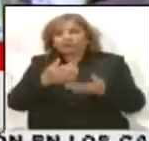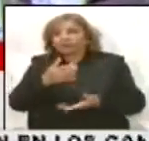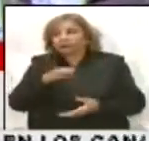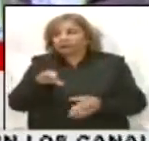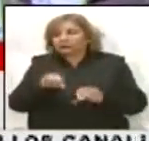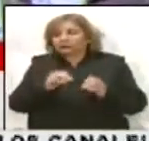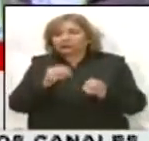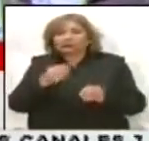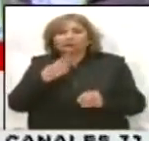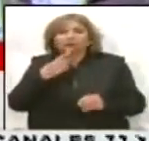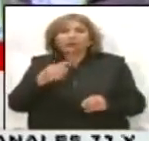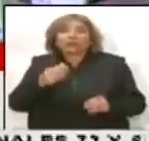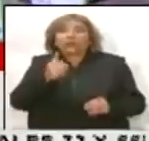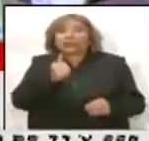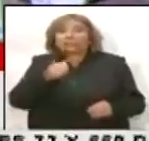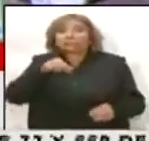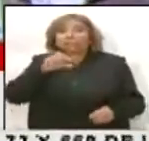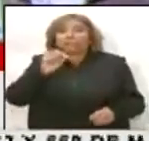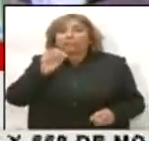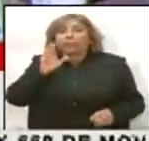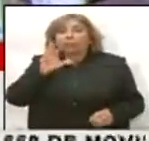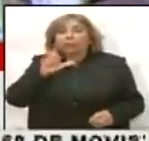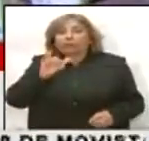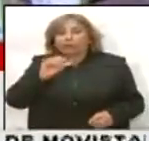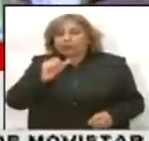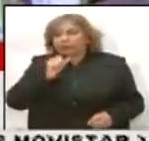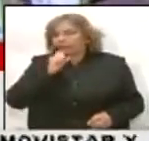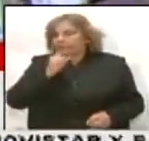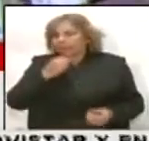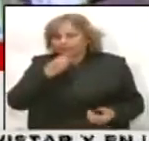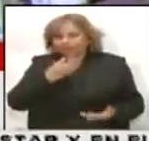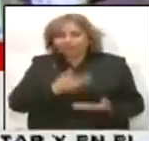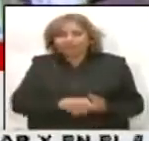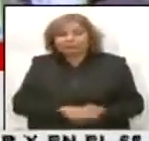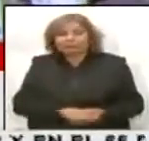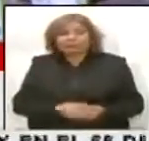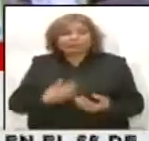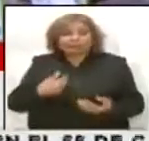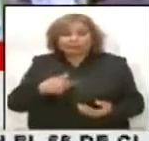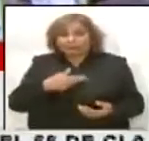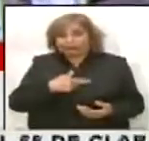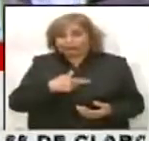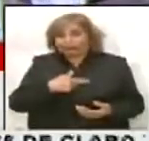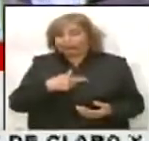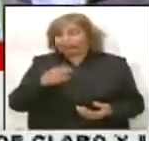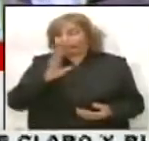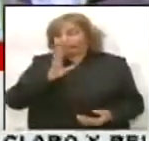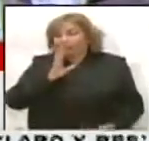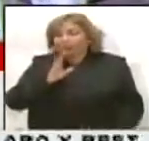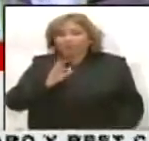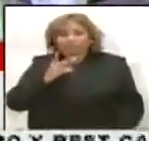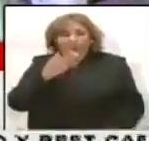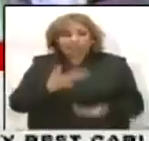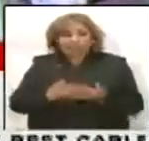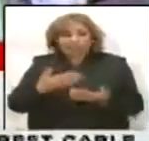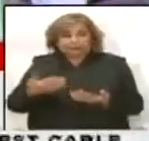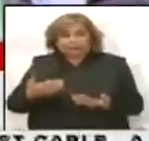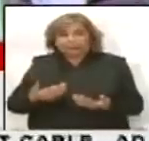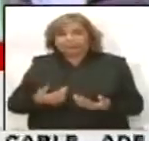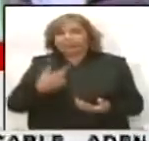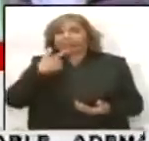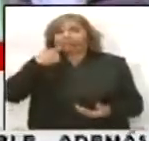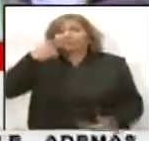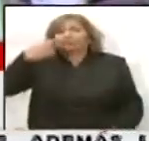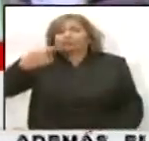penal sobre el asunto de apología. Tiene que ser muy clara la situación. Esto lo hemos debatido acá. No estoy hablando de una cosa que otro Congreso